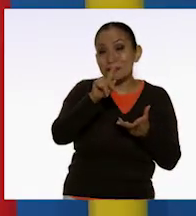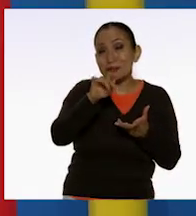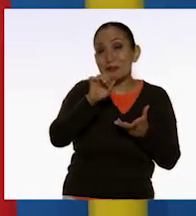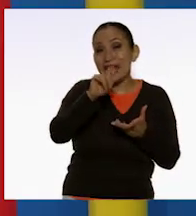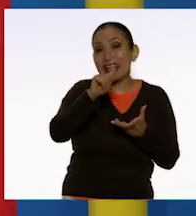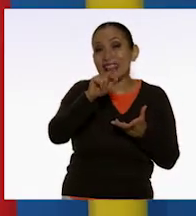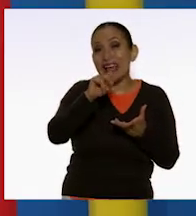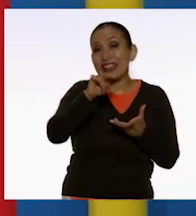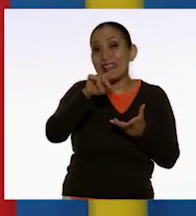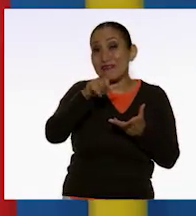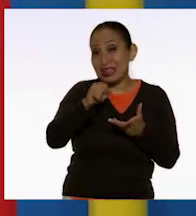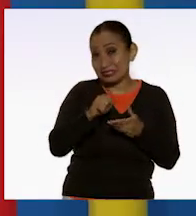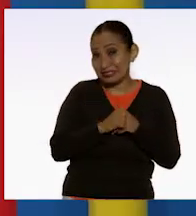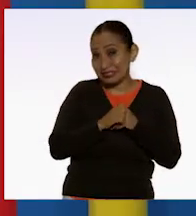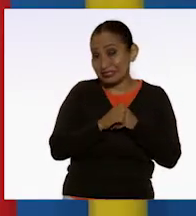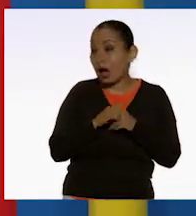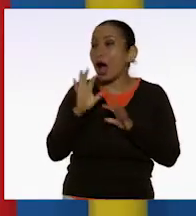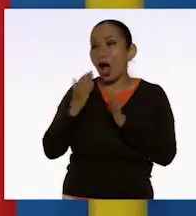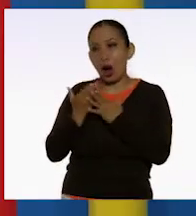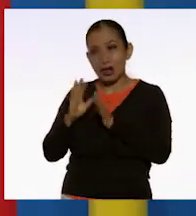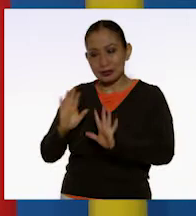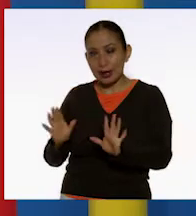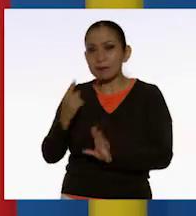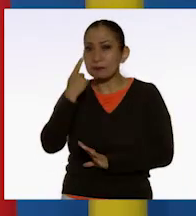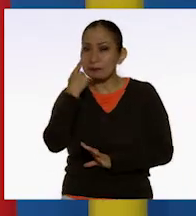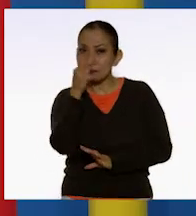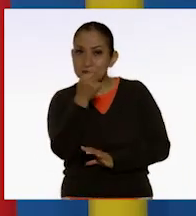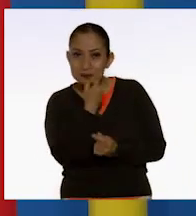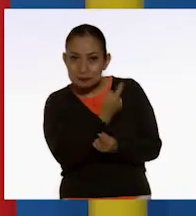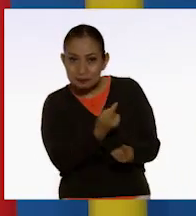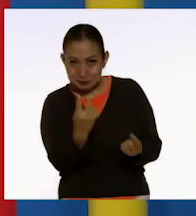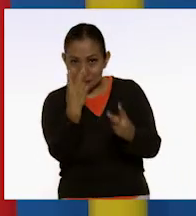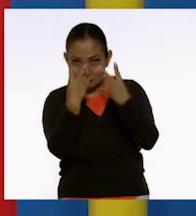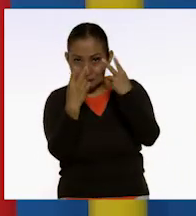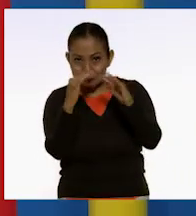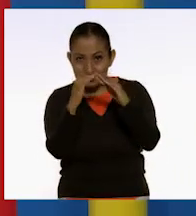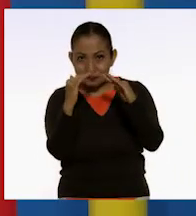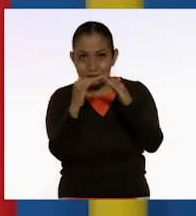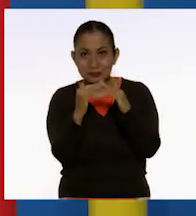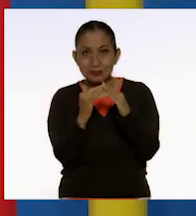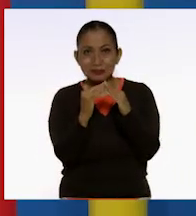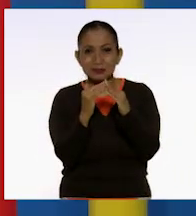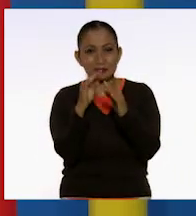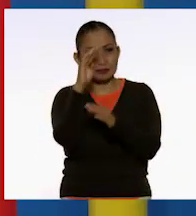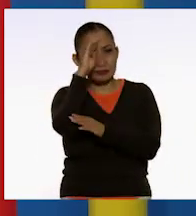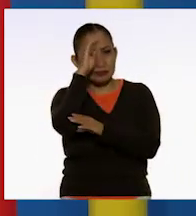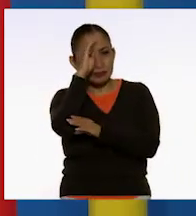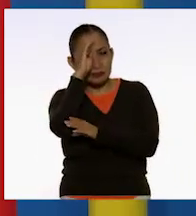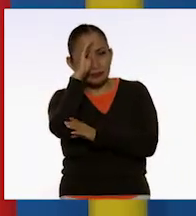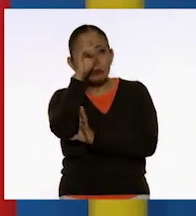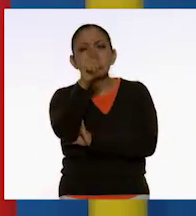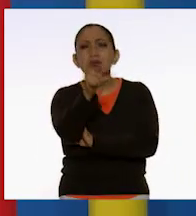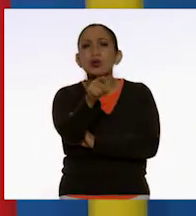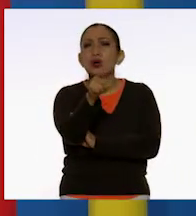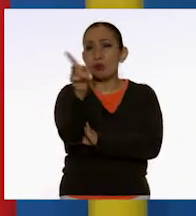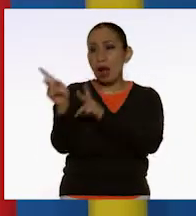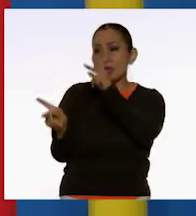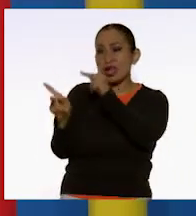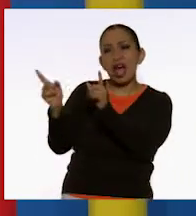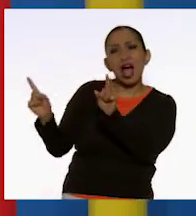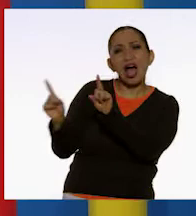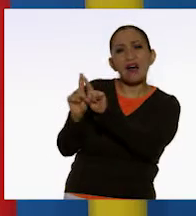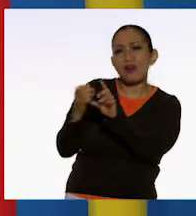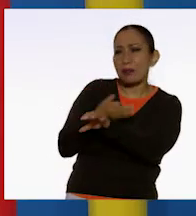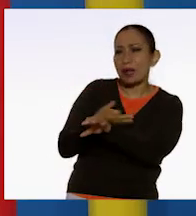ahora sí es el momento oportuno. Niñas y niños que nos ven desde casa, piensen. Comenten con algún familiar